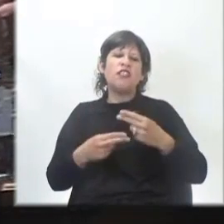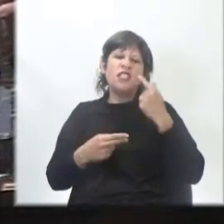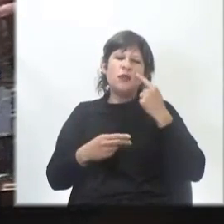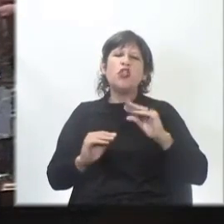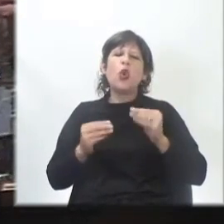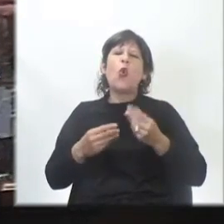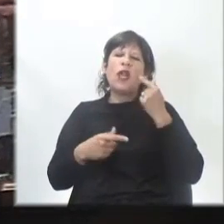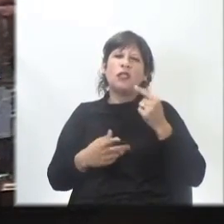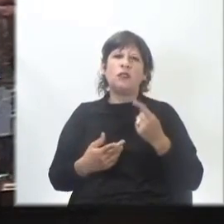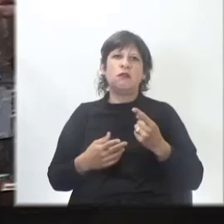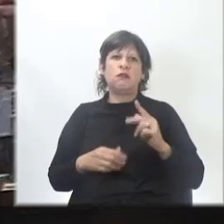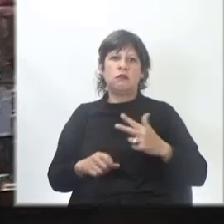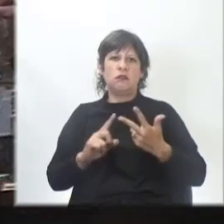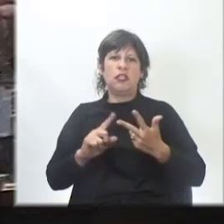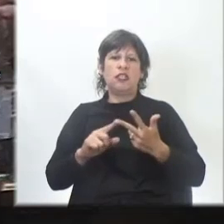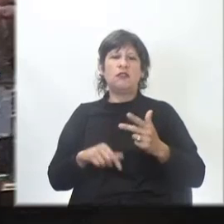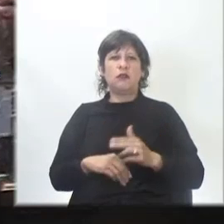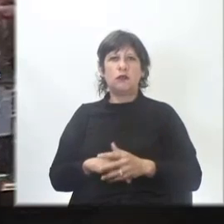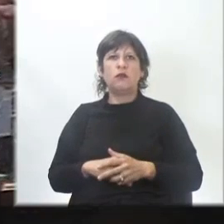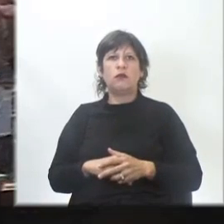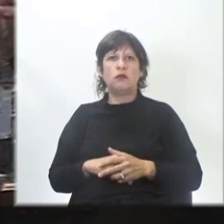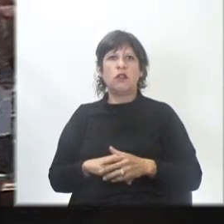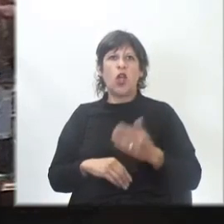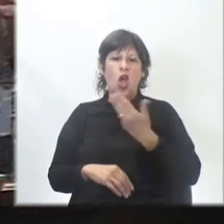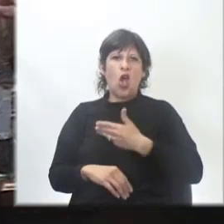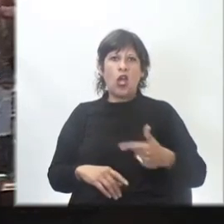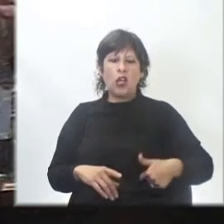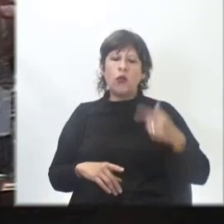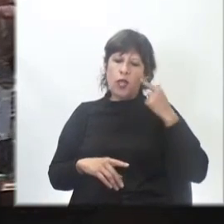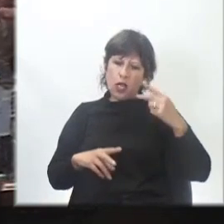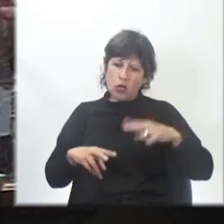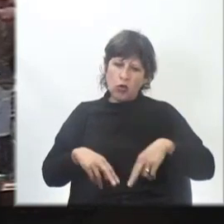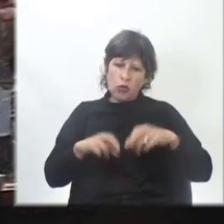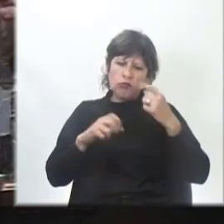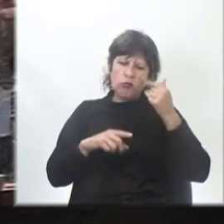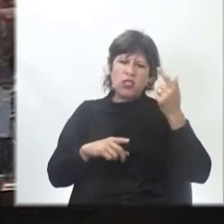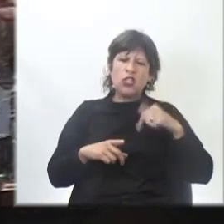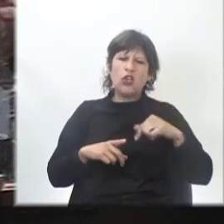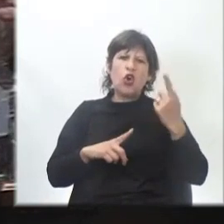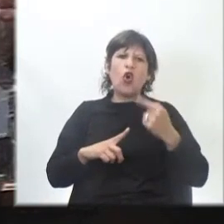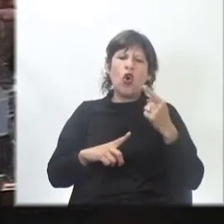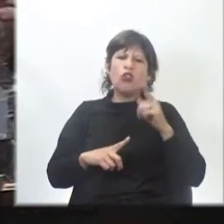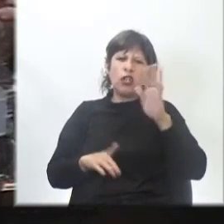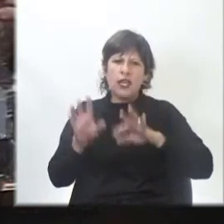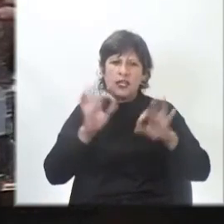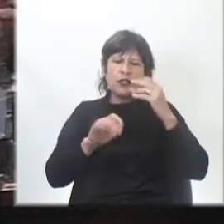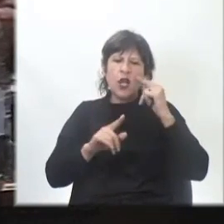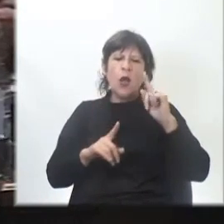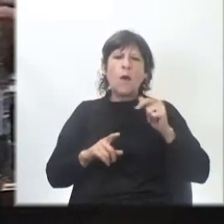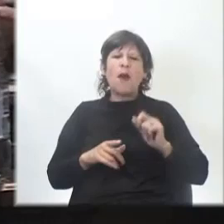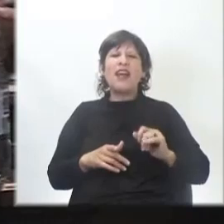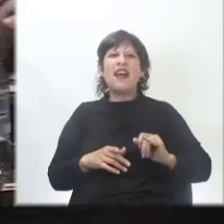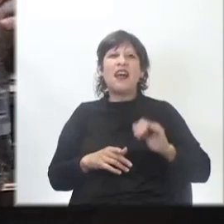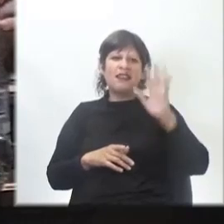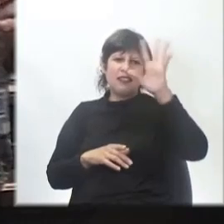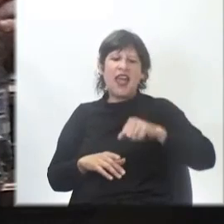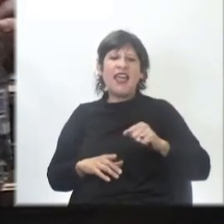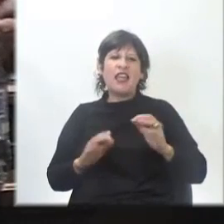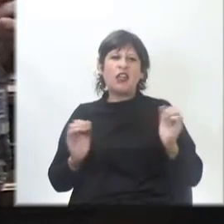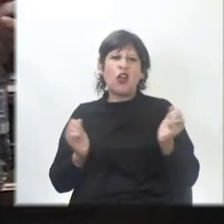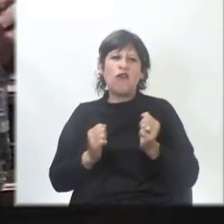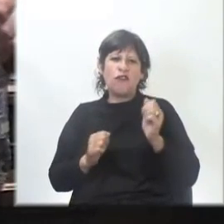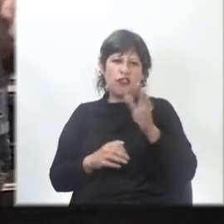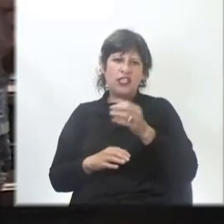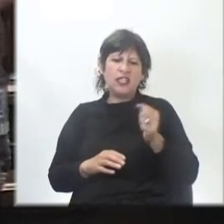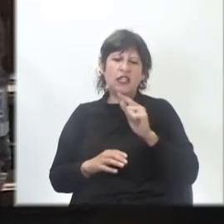correctamente? 3. El gobierno exploró otras alternativas para el traslado de los ultrafreezer, ¿cuáles y a qué costo? Esto tampoco